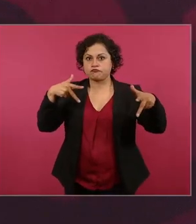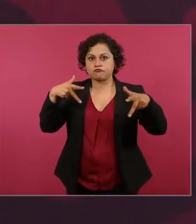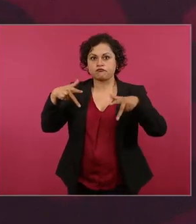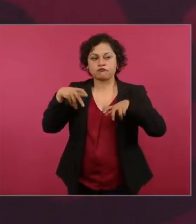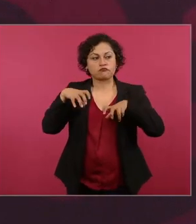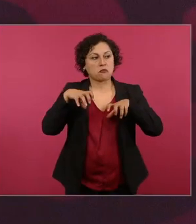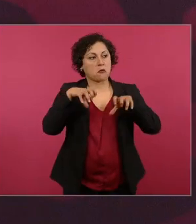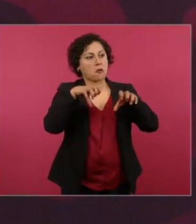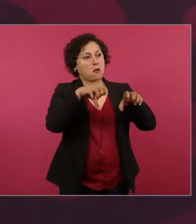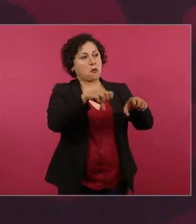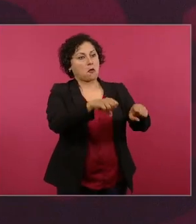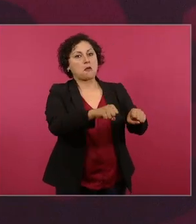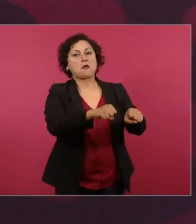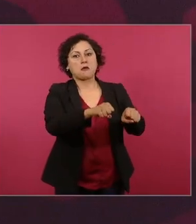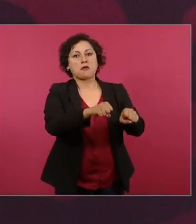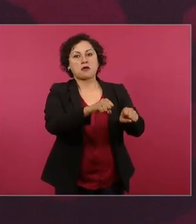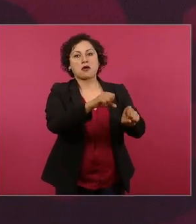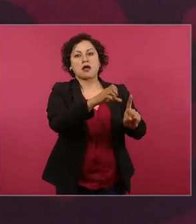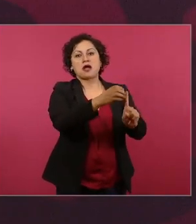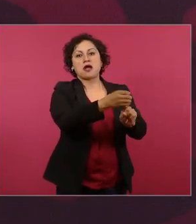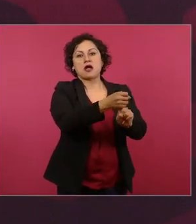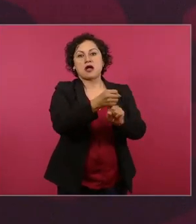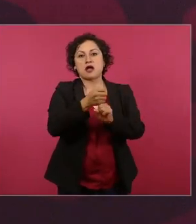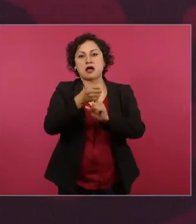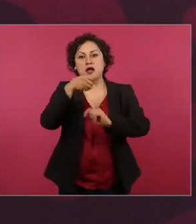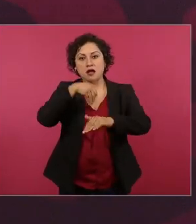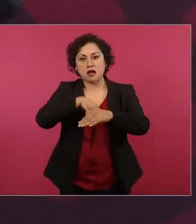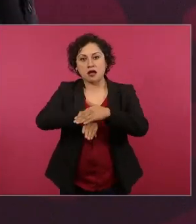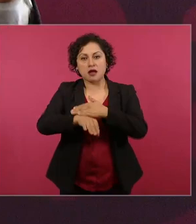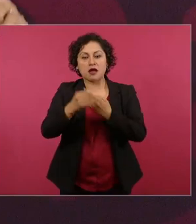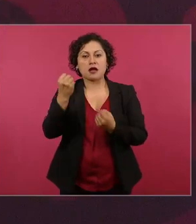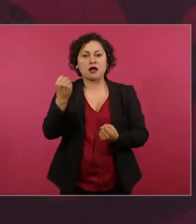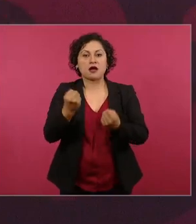toda la caravana donde lo llevan, como si se tratara